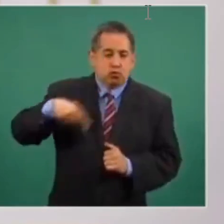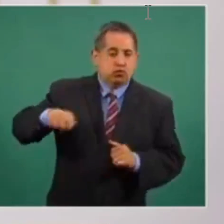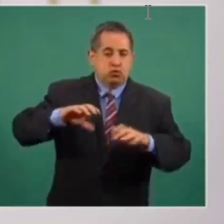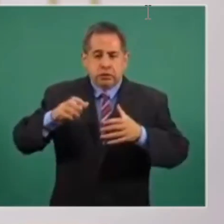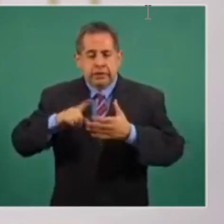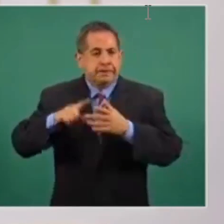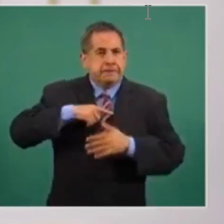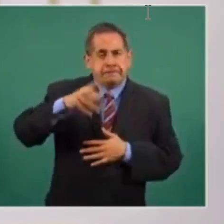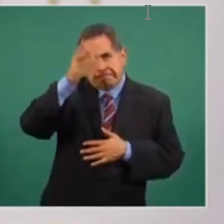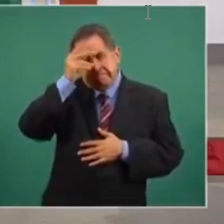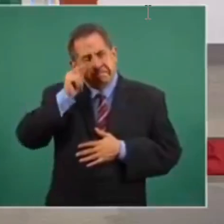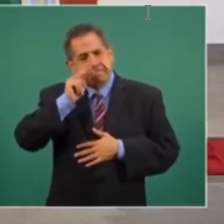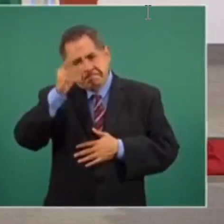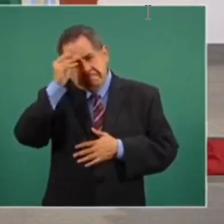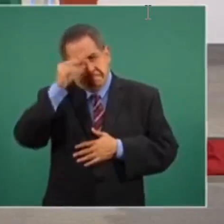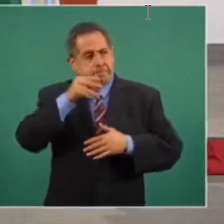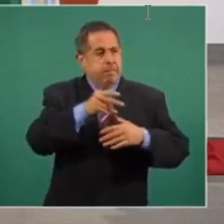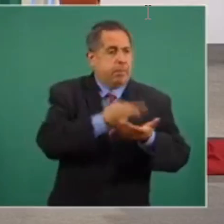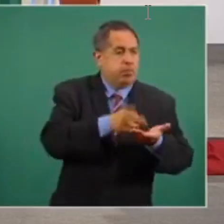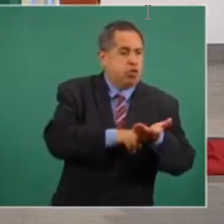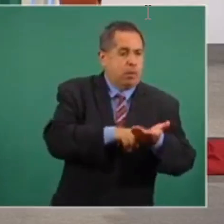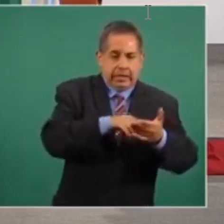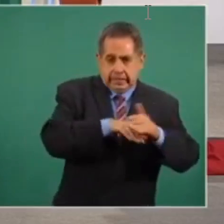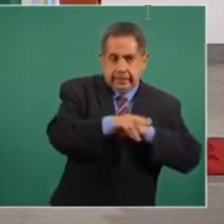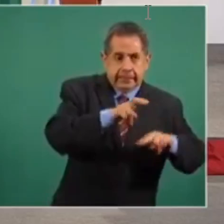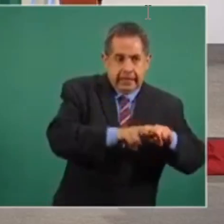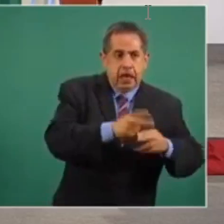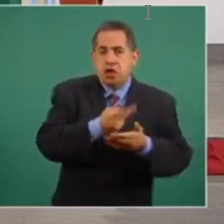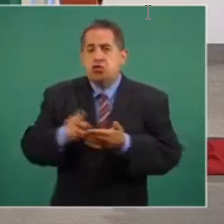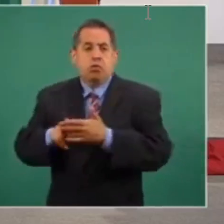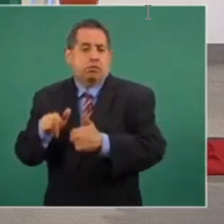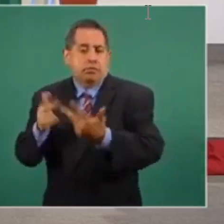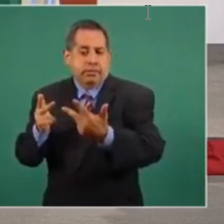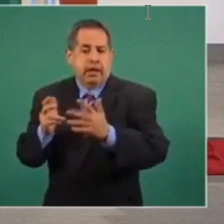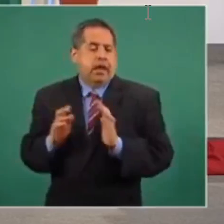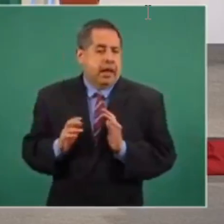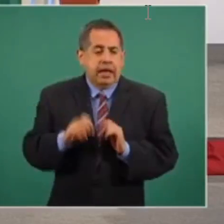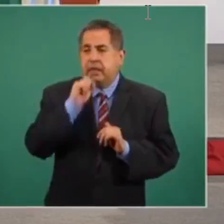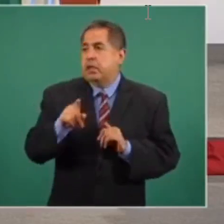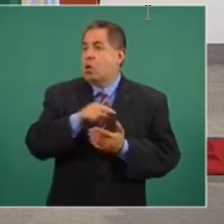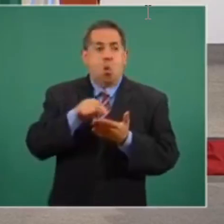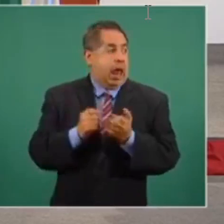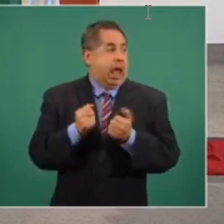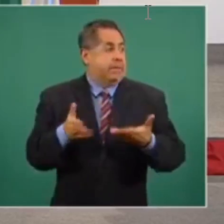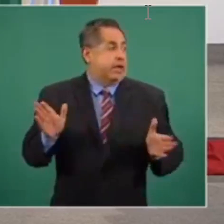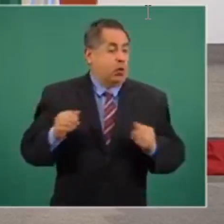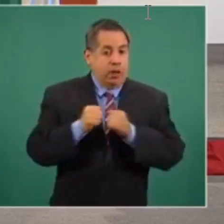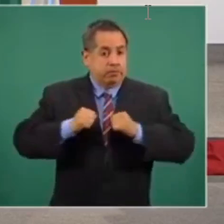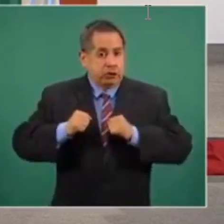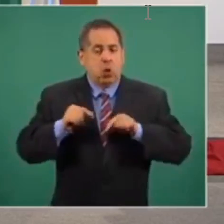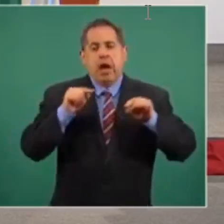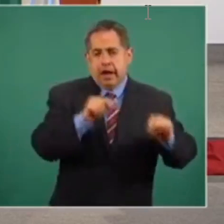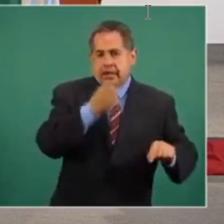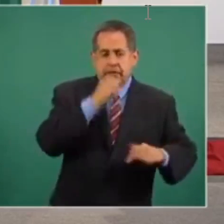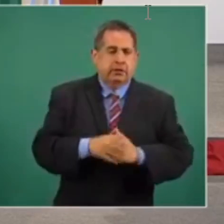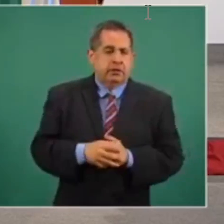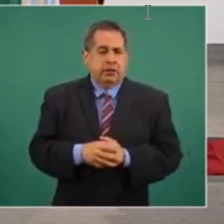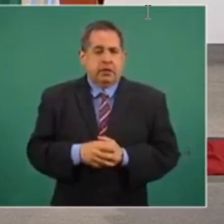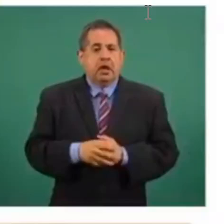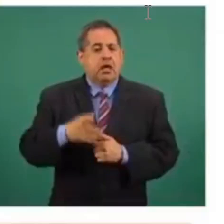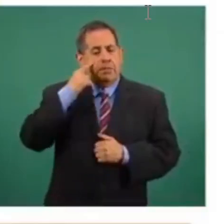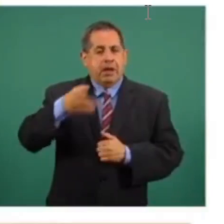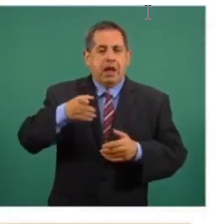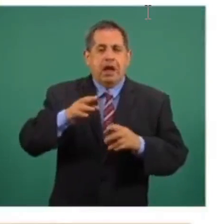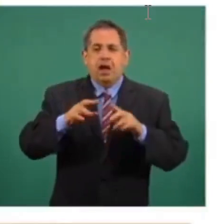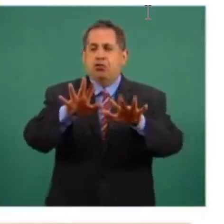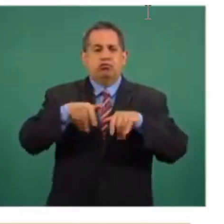a estar aprendiendo al mismo tiempo presencial y a distancia y se va a maximizar el uso de espacios abiertos. Siguiente. Se va a suspender cualquier tipo de